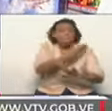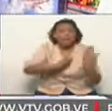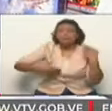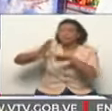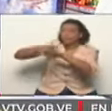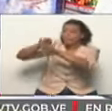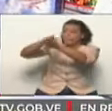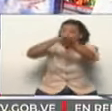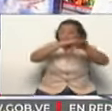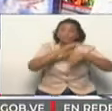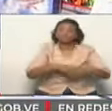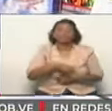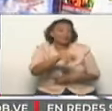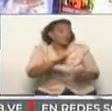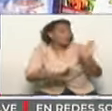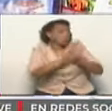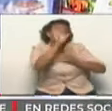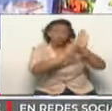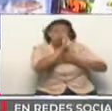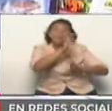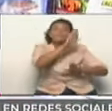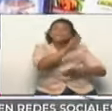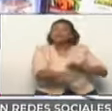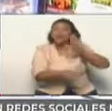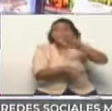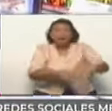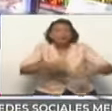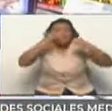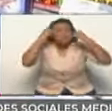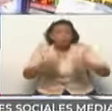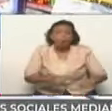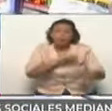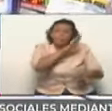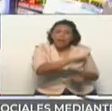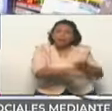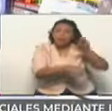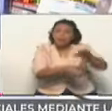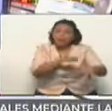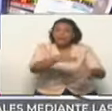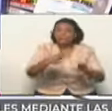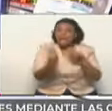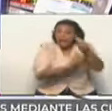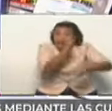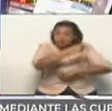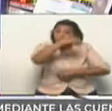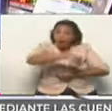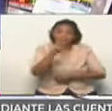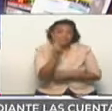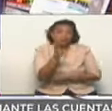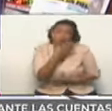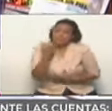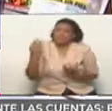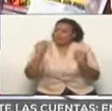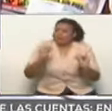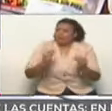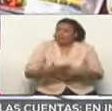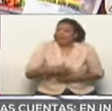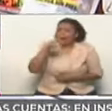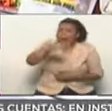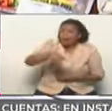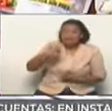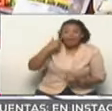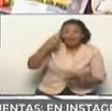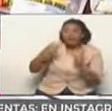ido creciendo. Hemos ido creciendo paso a paso. Paso a paso y poco porque a poco si se es hecho en Venezuela es mejor, presidente. Es mejor. Aquí trajiste,